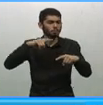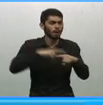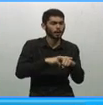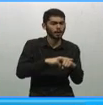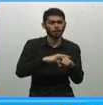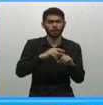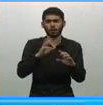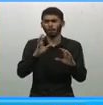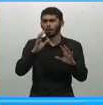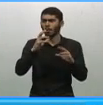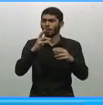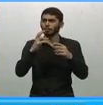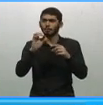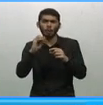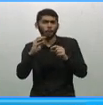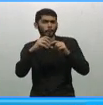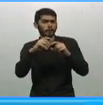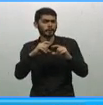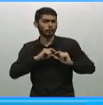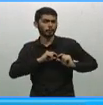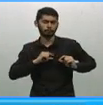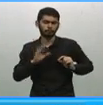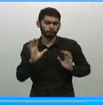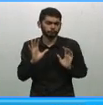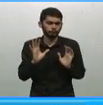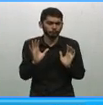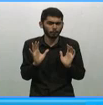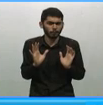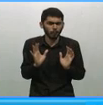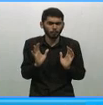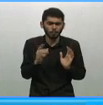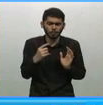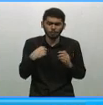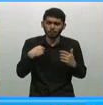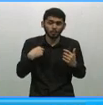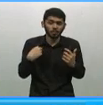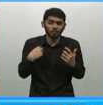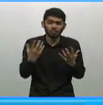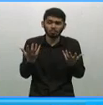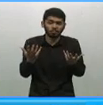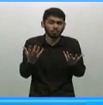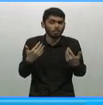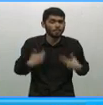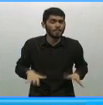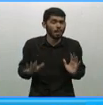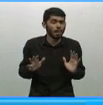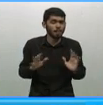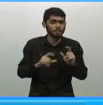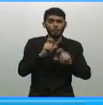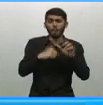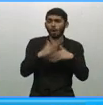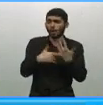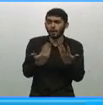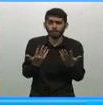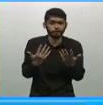muchísimas cosas podés pensarlo así pero yo soy uno más yo tengo la mejor relación con casi todos los chicos Es más yo